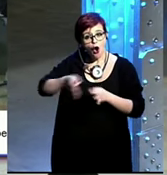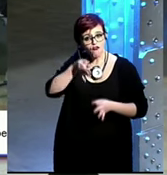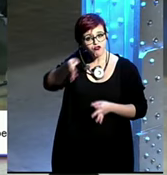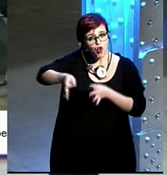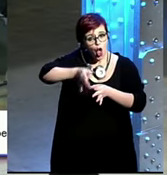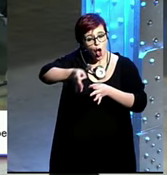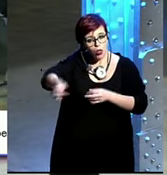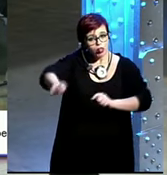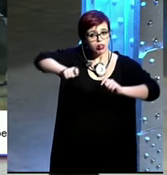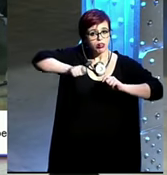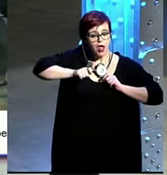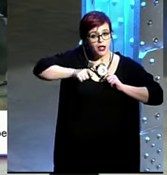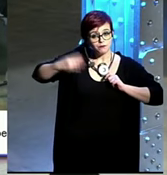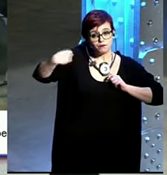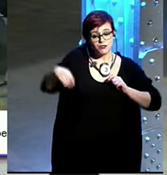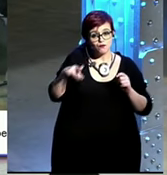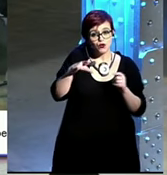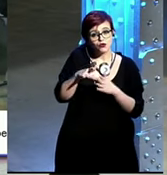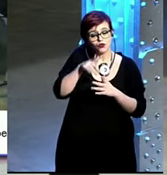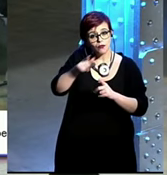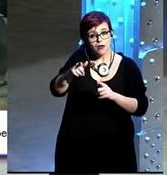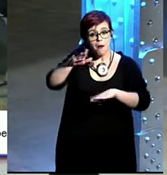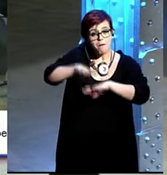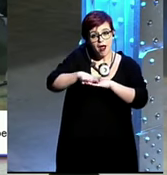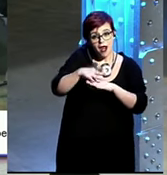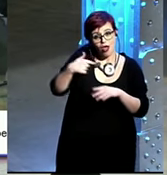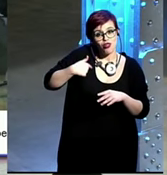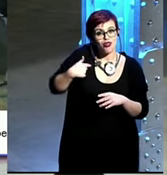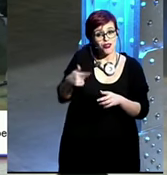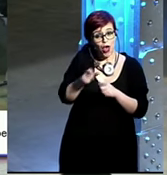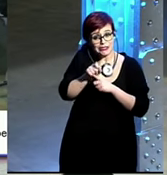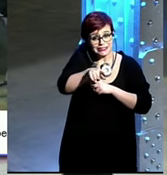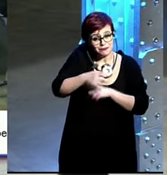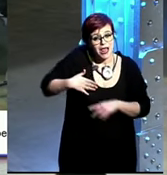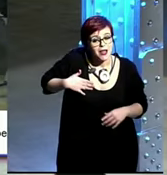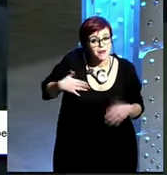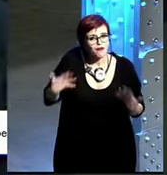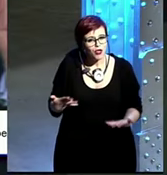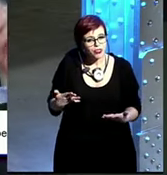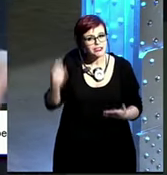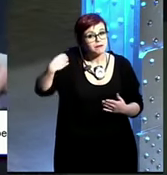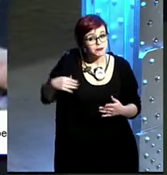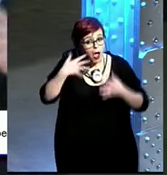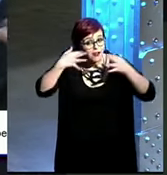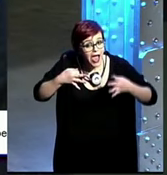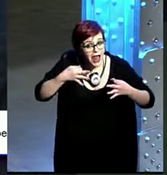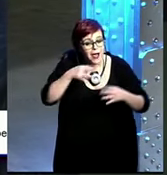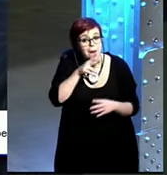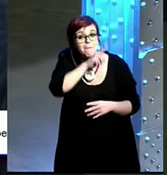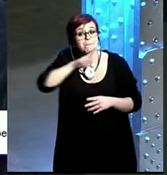y la madre subrogada que fue la embarazada era la madre lesbiana de los hijos biológicos de John, de los